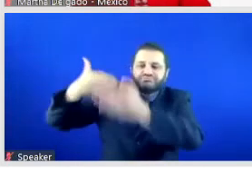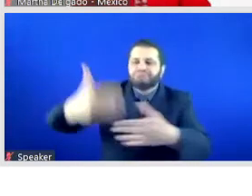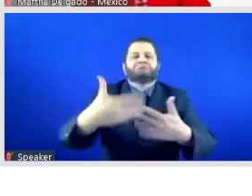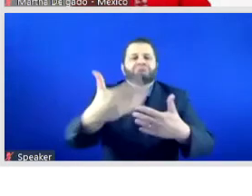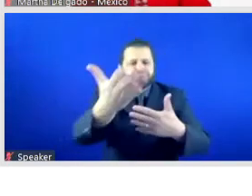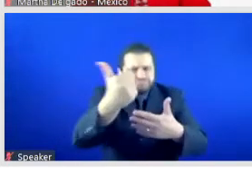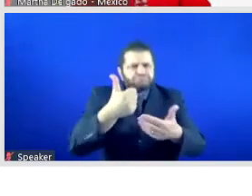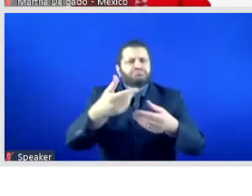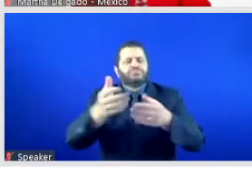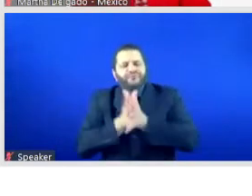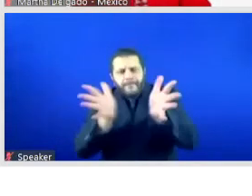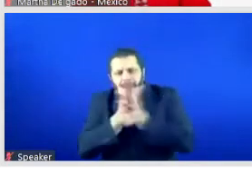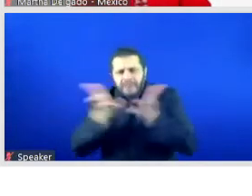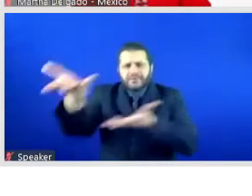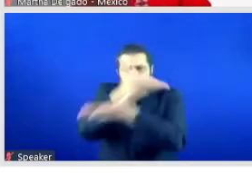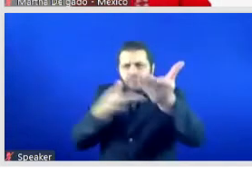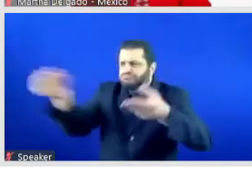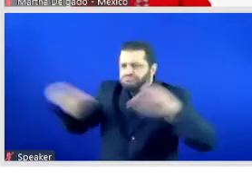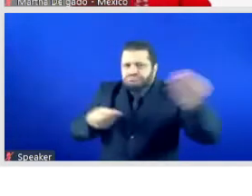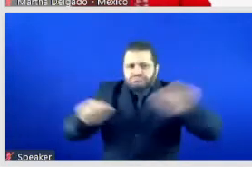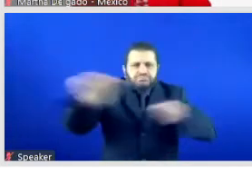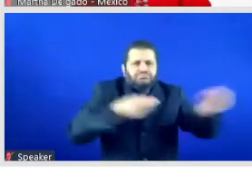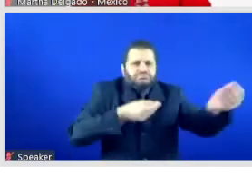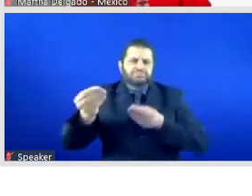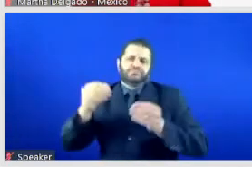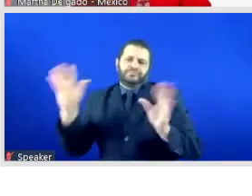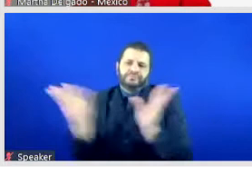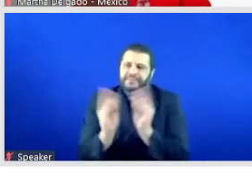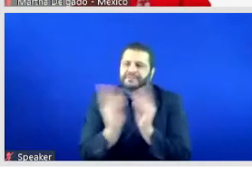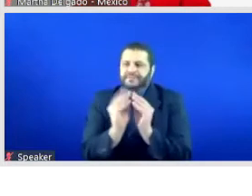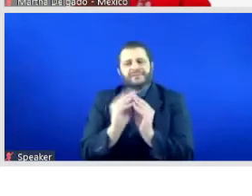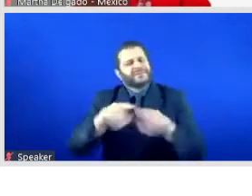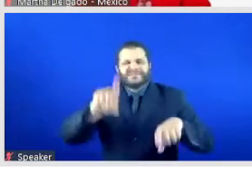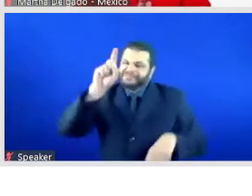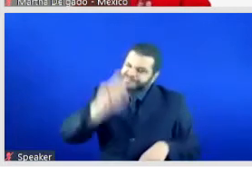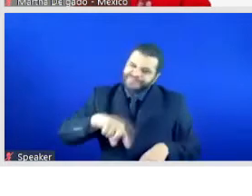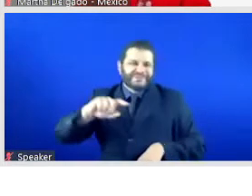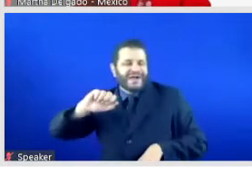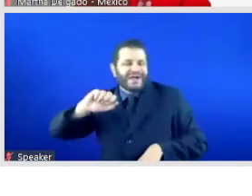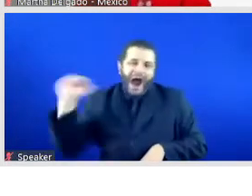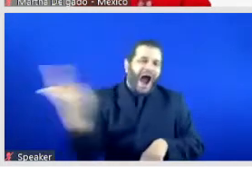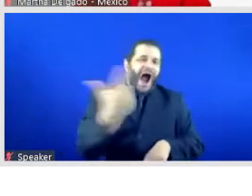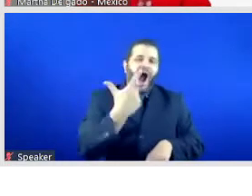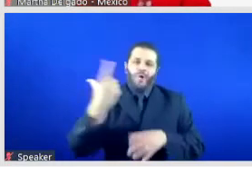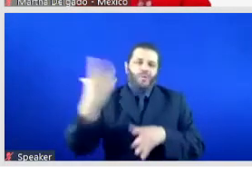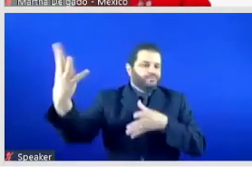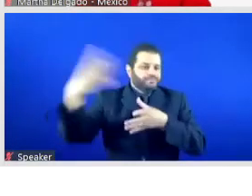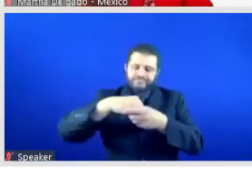climática. Mesas en las cuales participen todos los sectores, todos, habidos y por haber, para no solamente